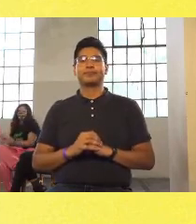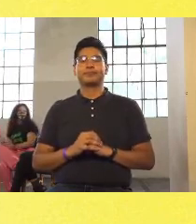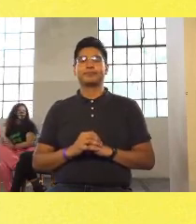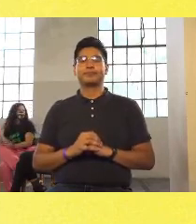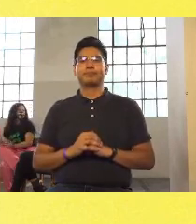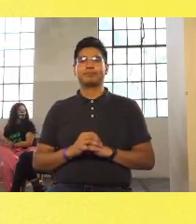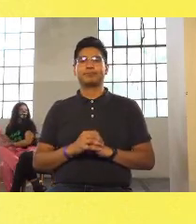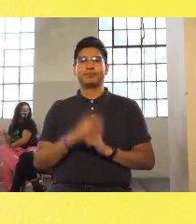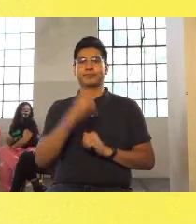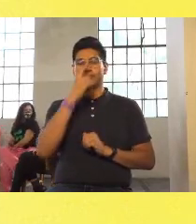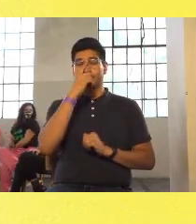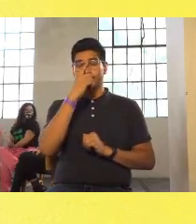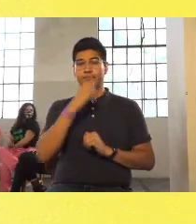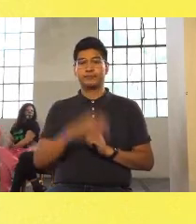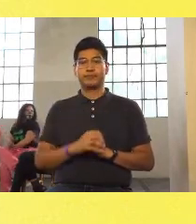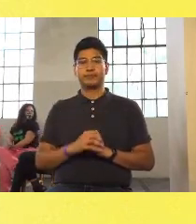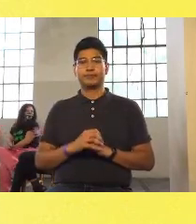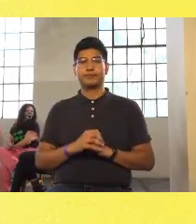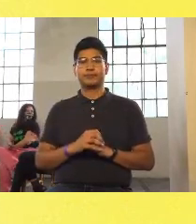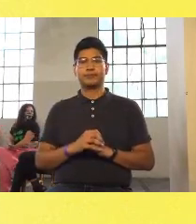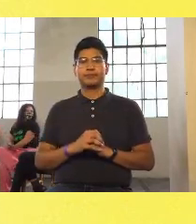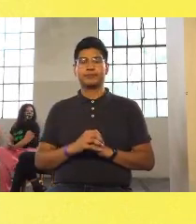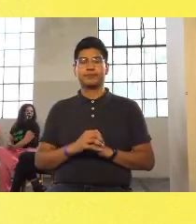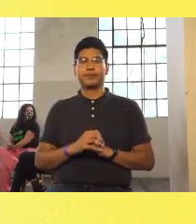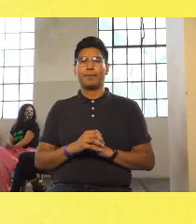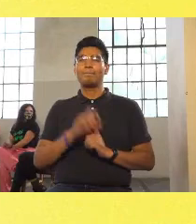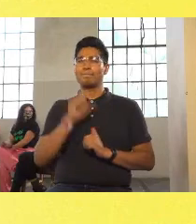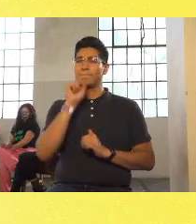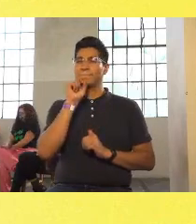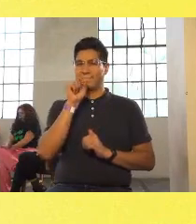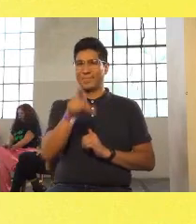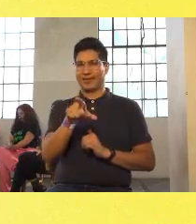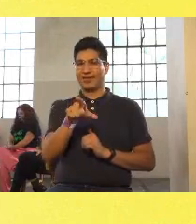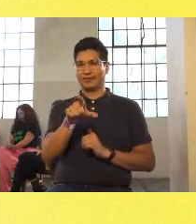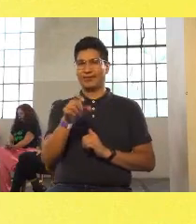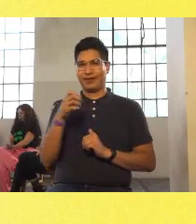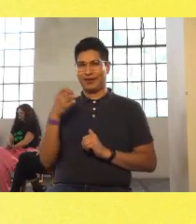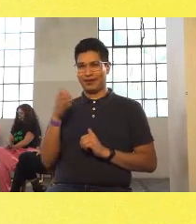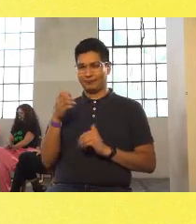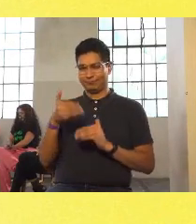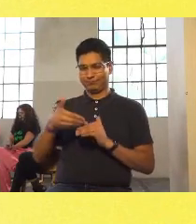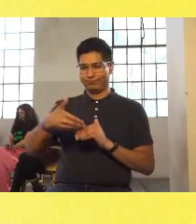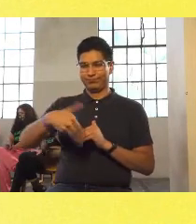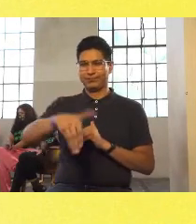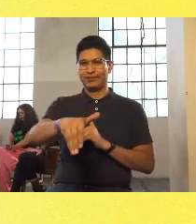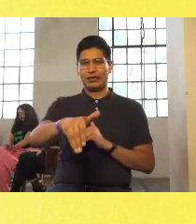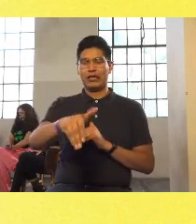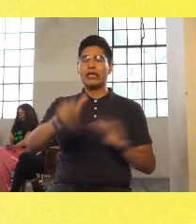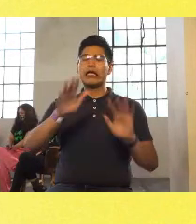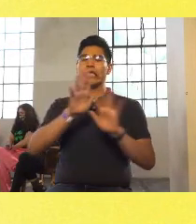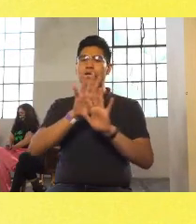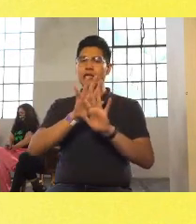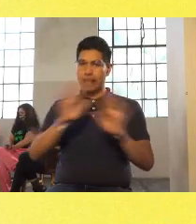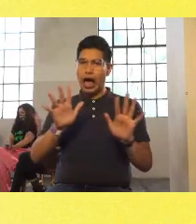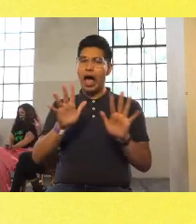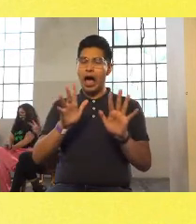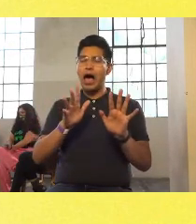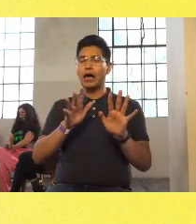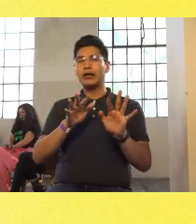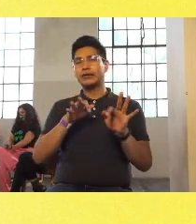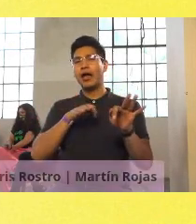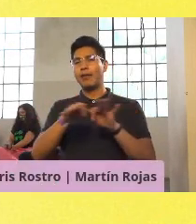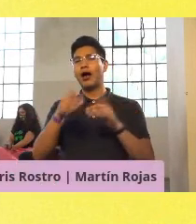Pues en el caso de Fieras estamos ya, sí, o sea, estamos trabajando en este proyecto sobre los mandatos del deber ser de la